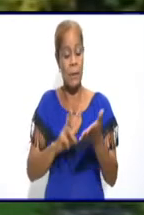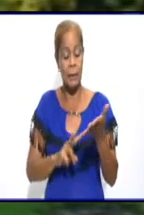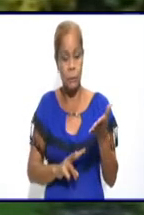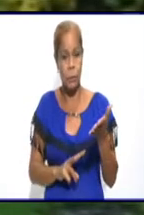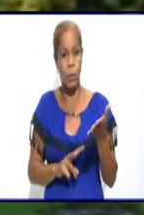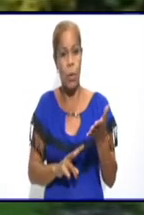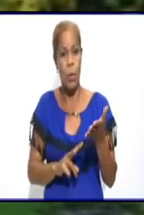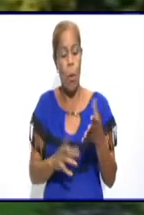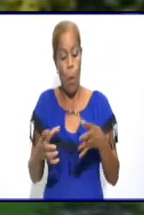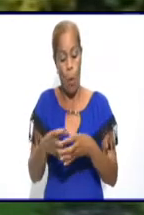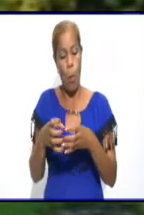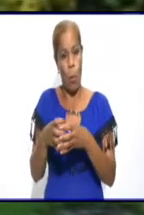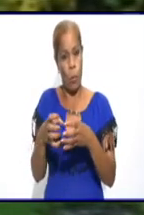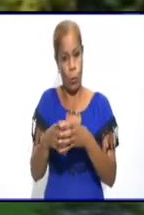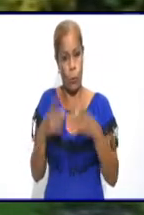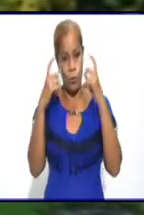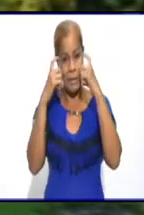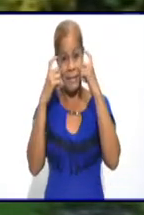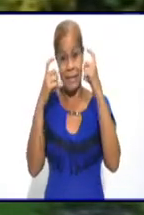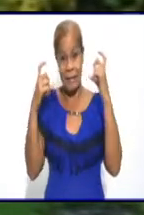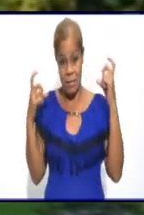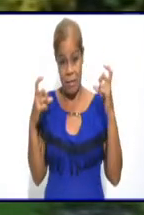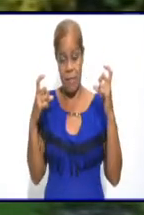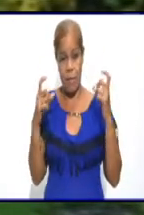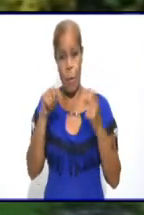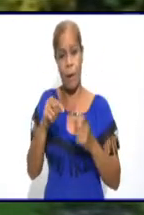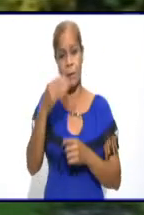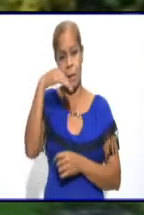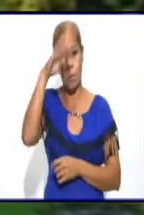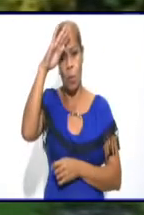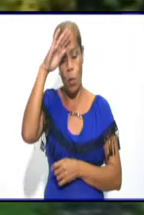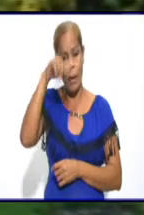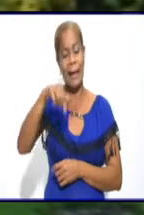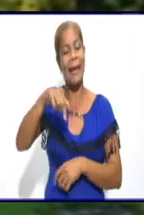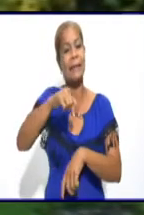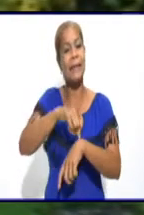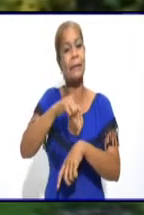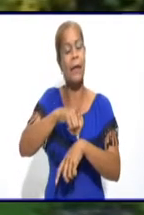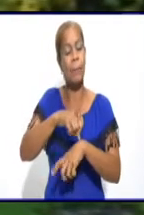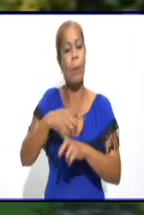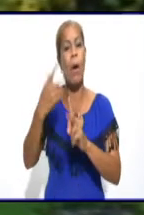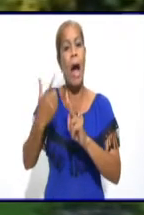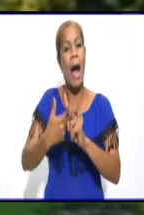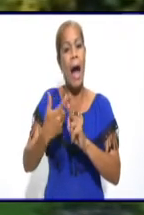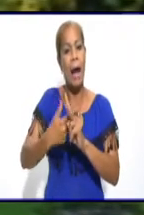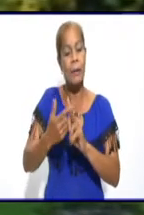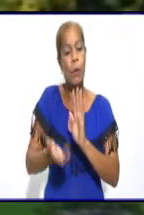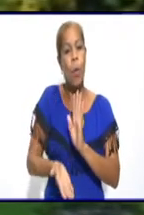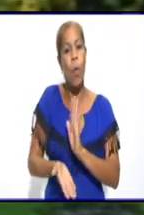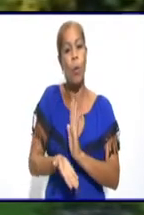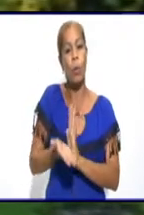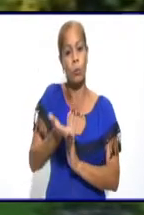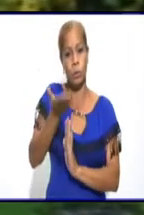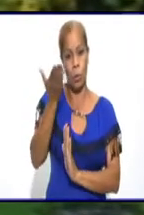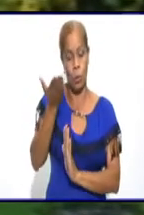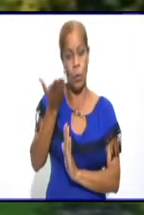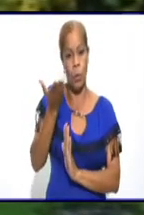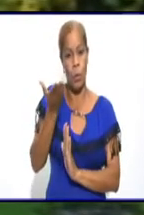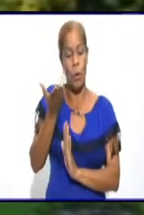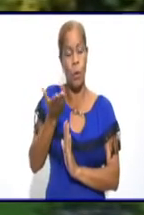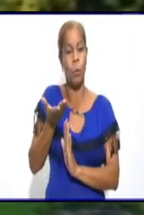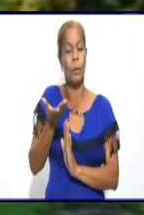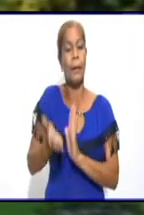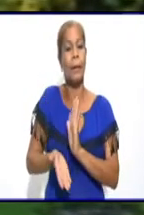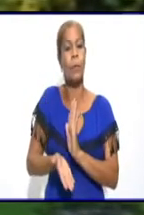conclusiones de un estudio que hicieron de que ha habido en este tiempo de confinamiento también un incremento del consumo de drogas como el alcohol